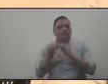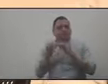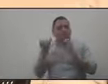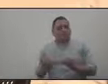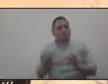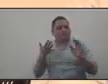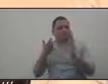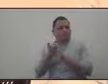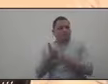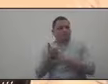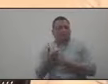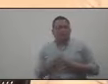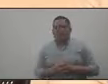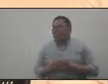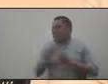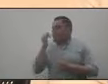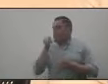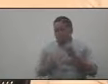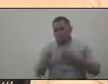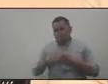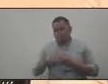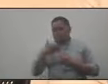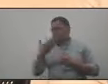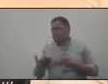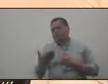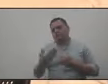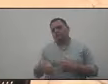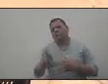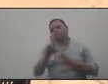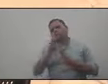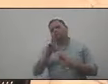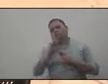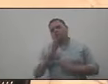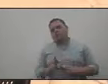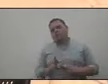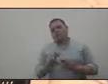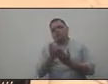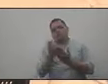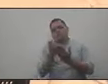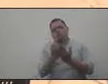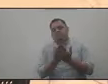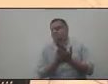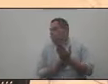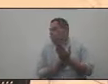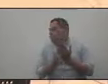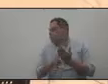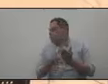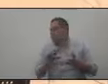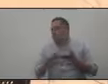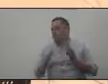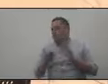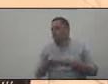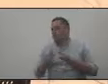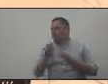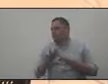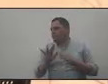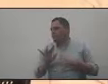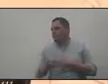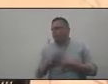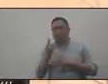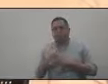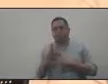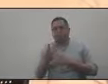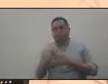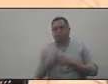rendición de cuentas. Y posteriormente vendremos a las respuestas de las preguntas que ha hecho la comunidad a través de las plataformas